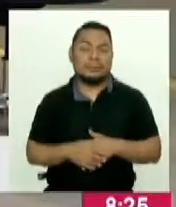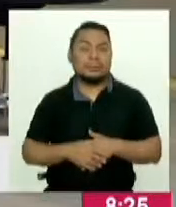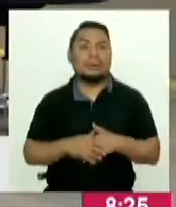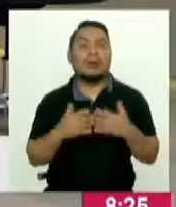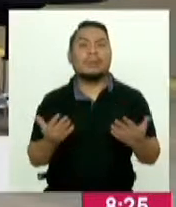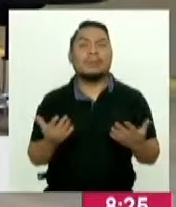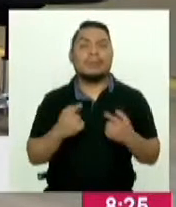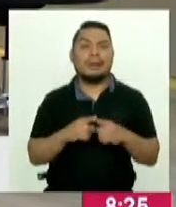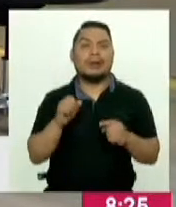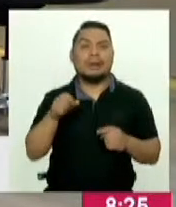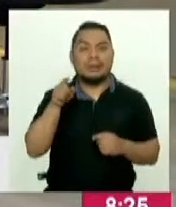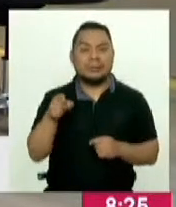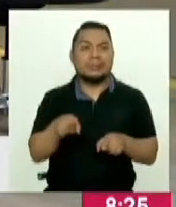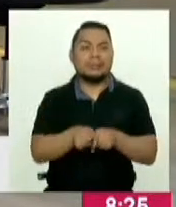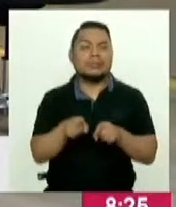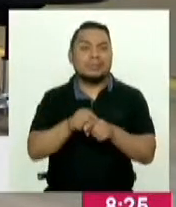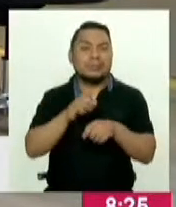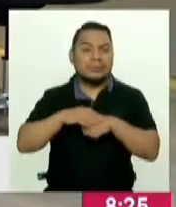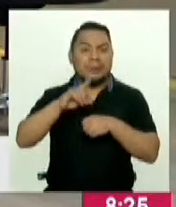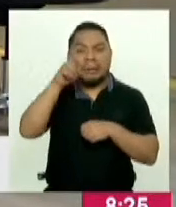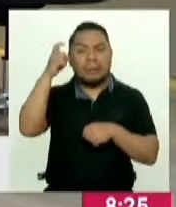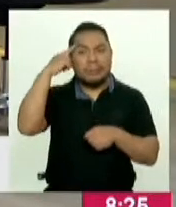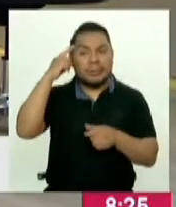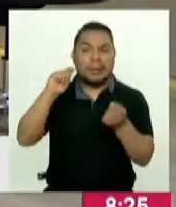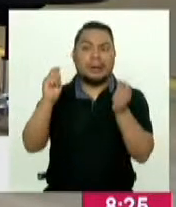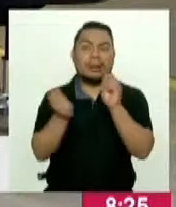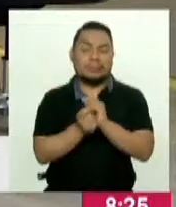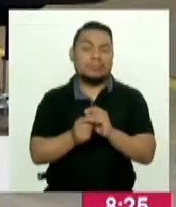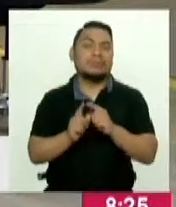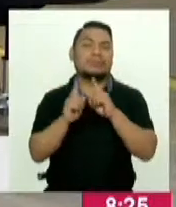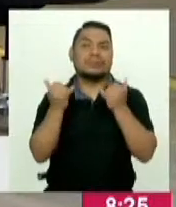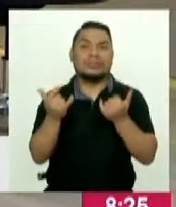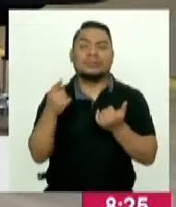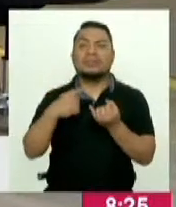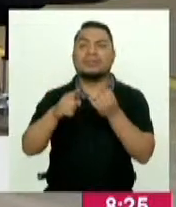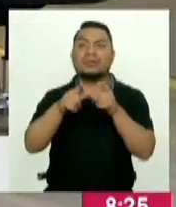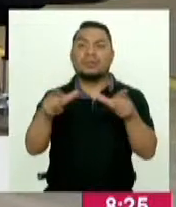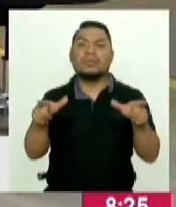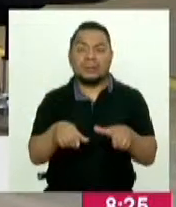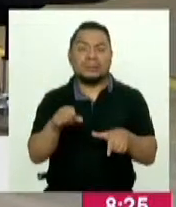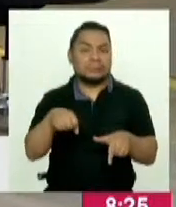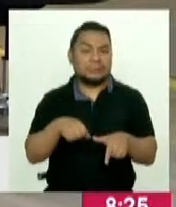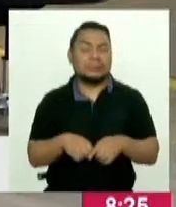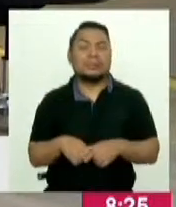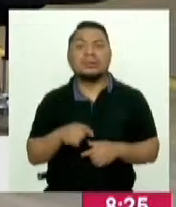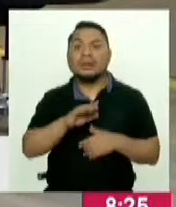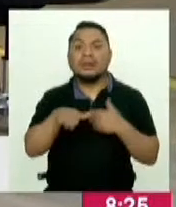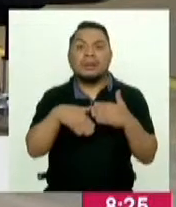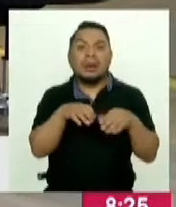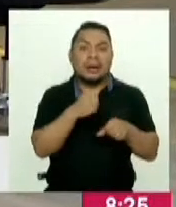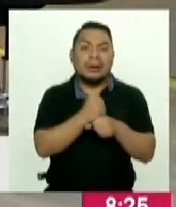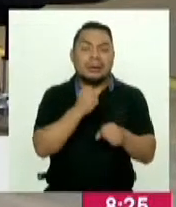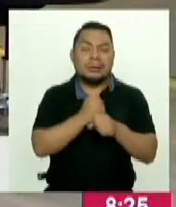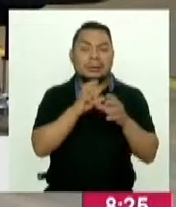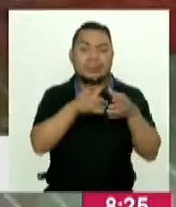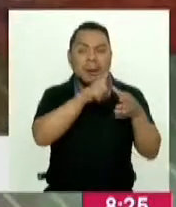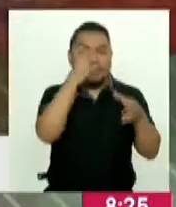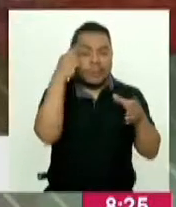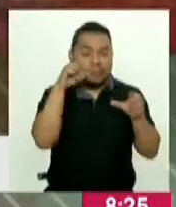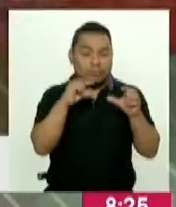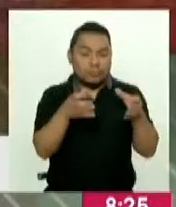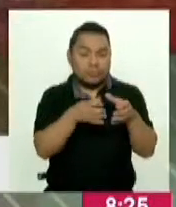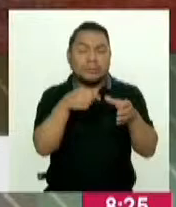cambiado muchísimo la dinámica política en varios lugares, la dinámica de los partidos, lugares donde un partido